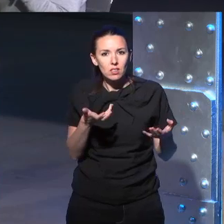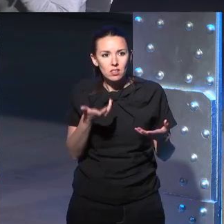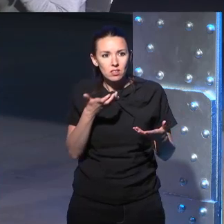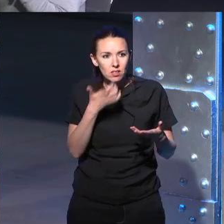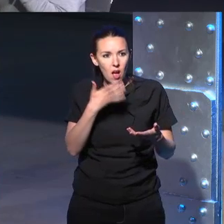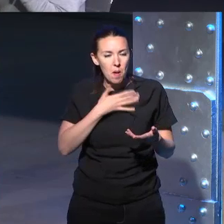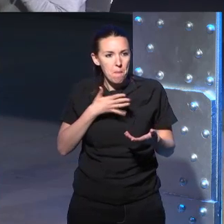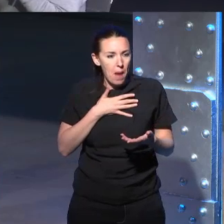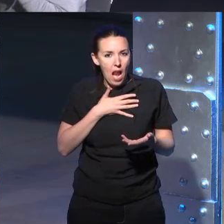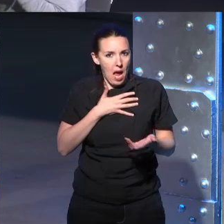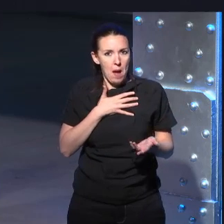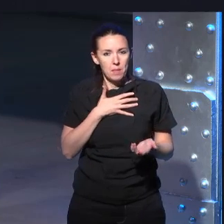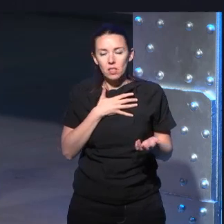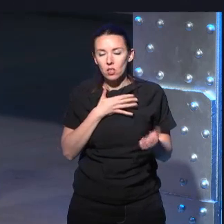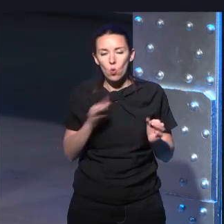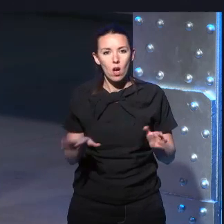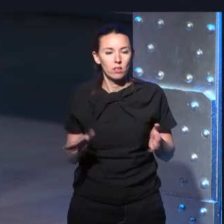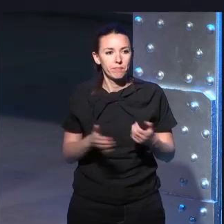para mí está